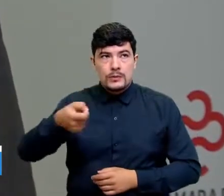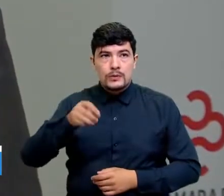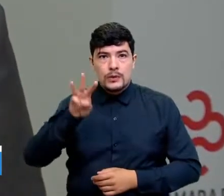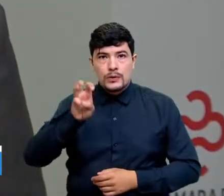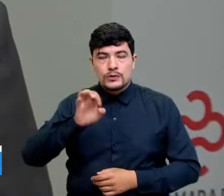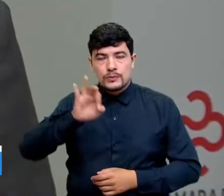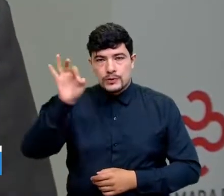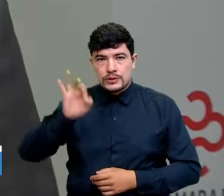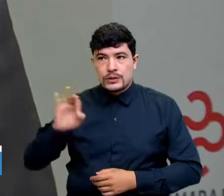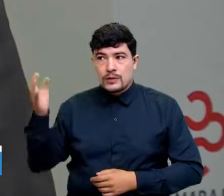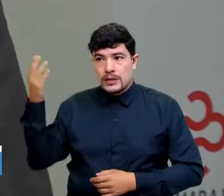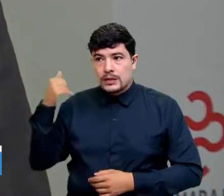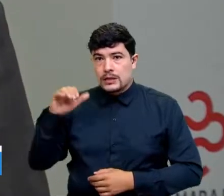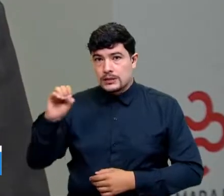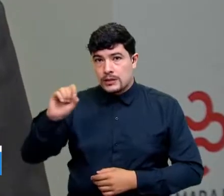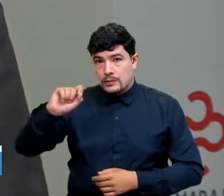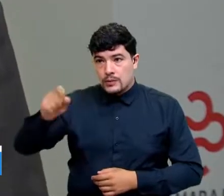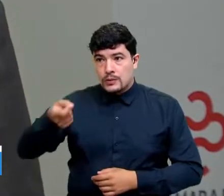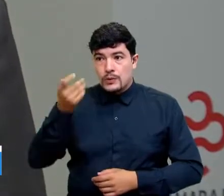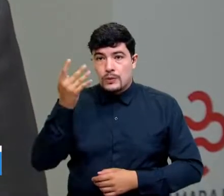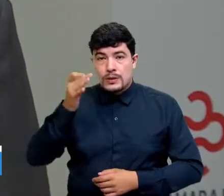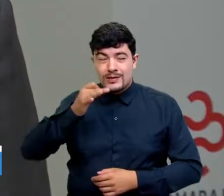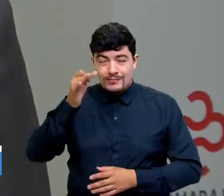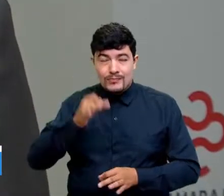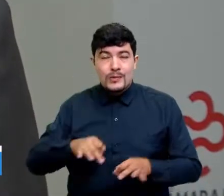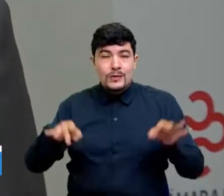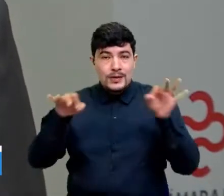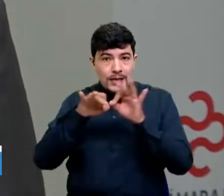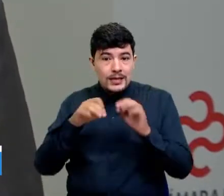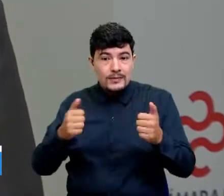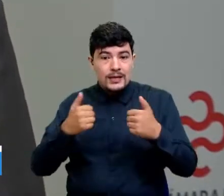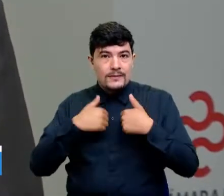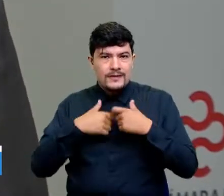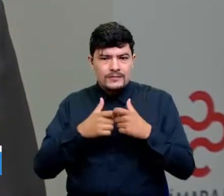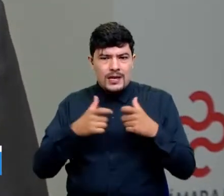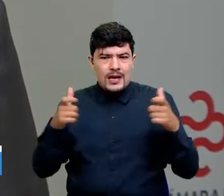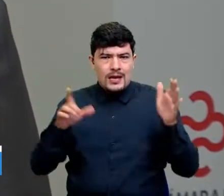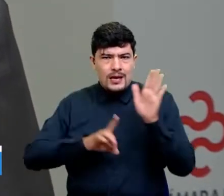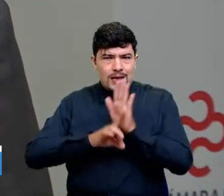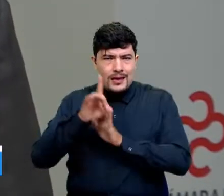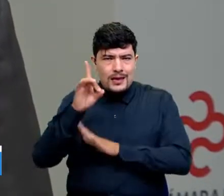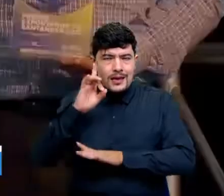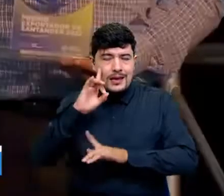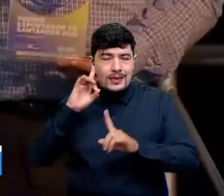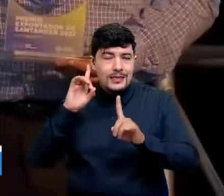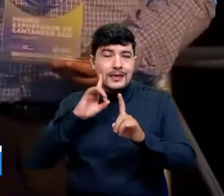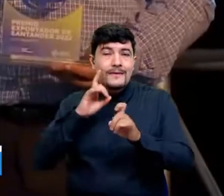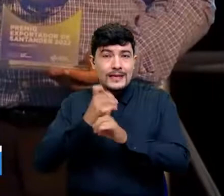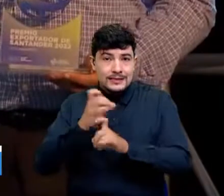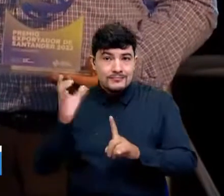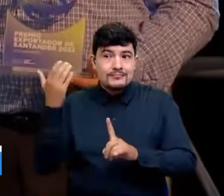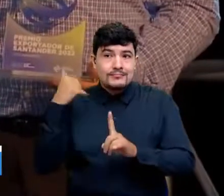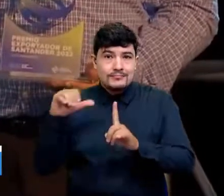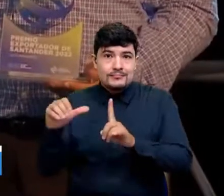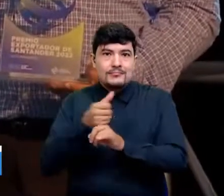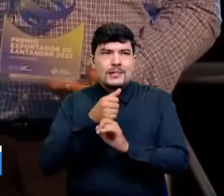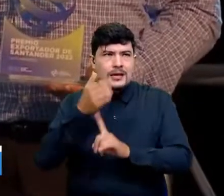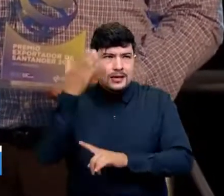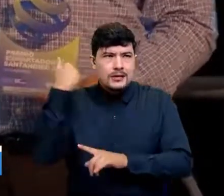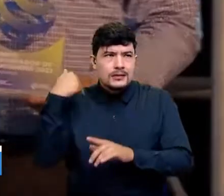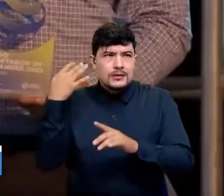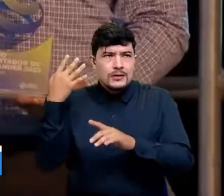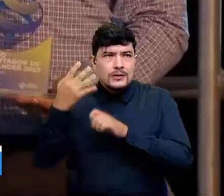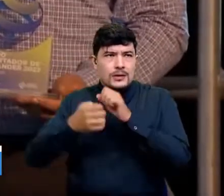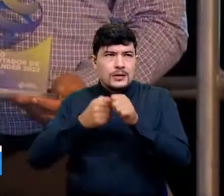al 2.4%. Eso es muy importante también, porque son crecimientos muy complejos de conseguir. Durante los últimos 4 años,